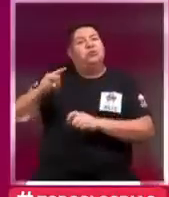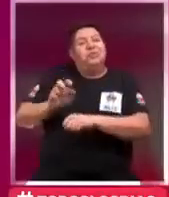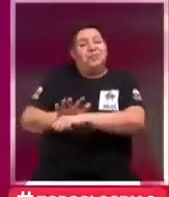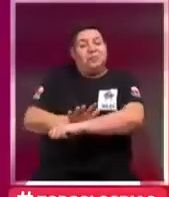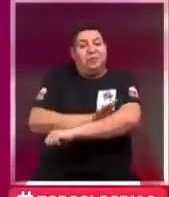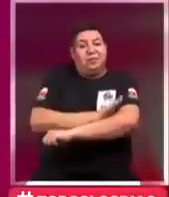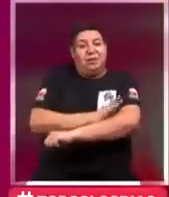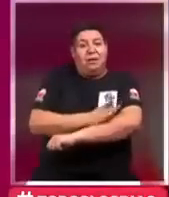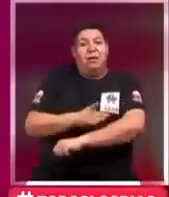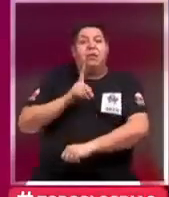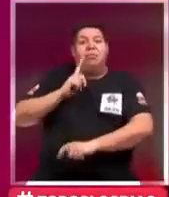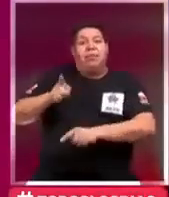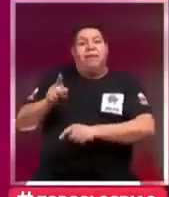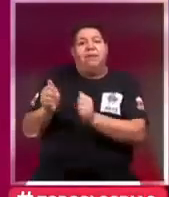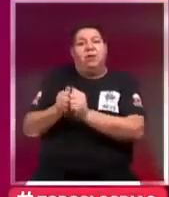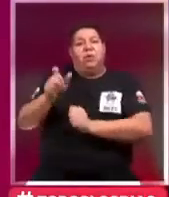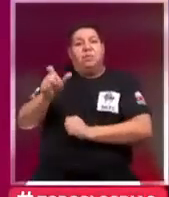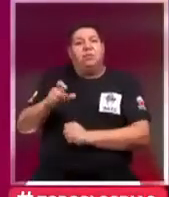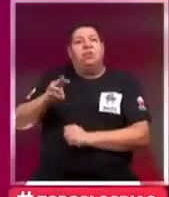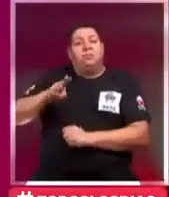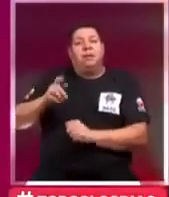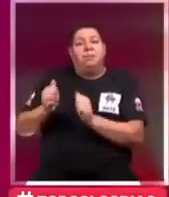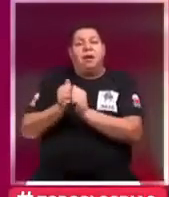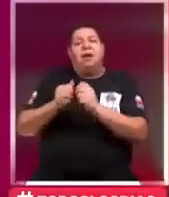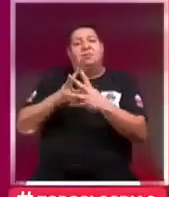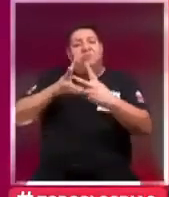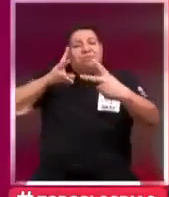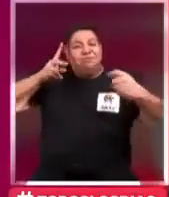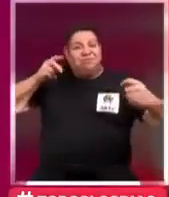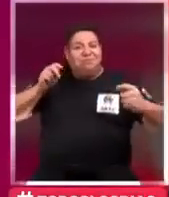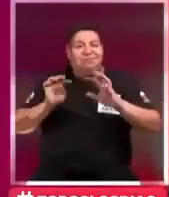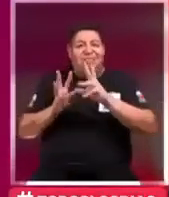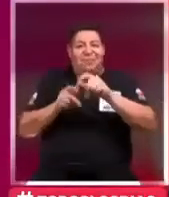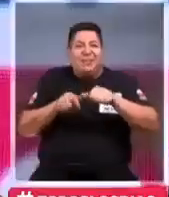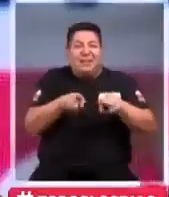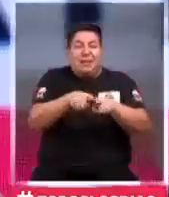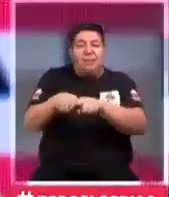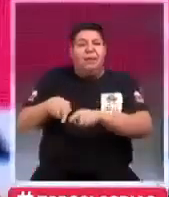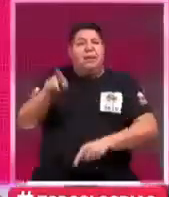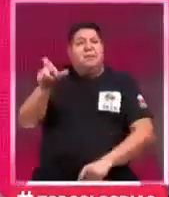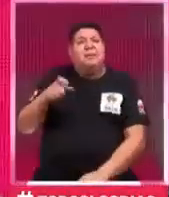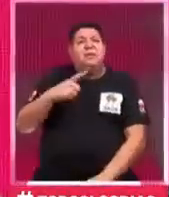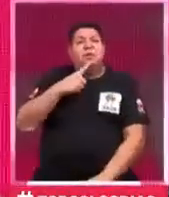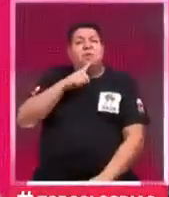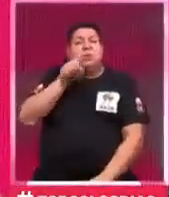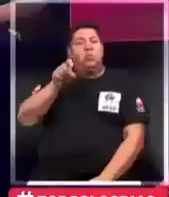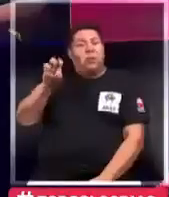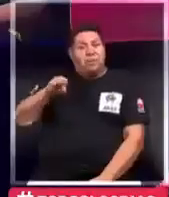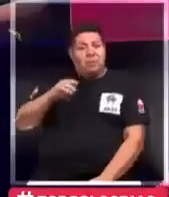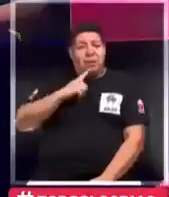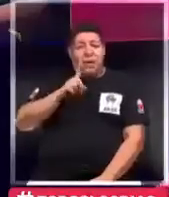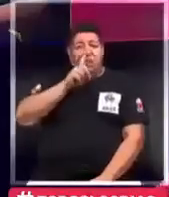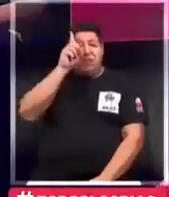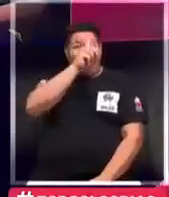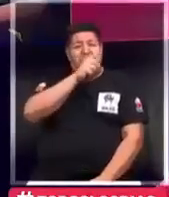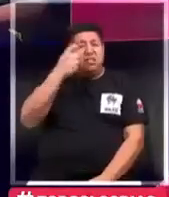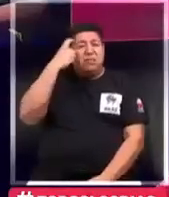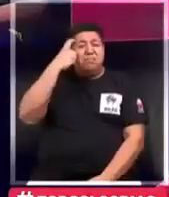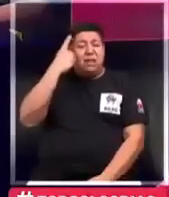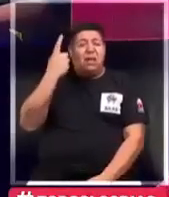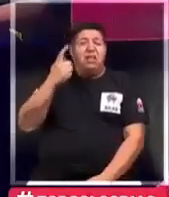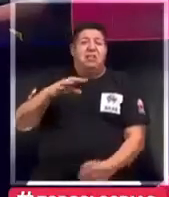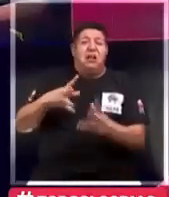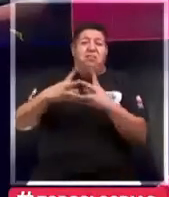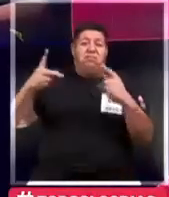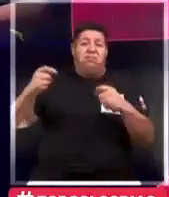venirse contigo, alejarse de la familia, del papá, de los hermanos. Andrea, es difícil de repente saber que dejas de